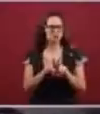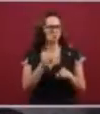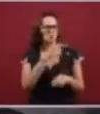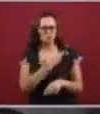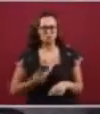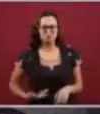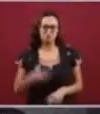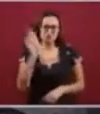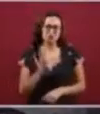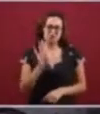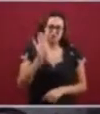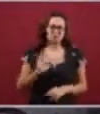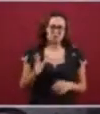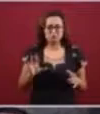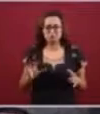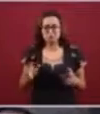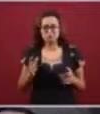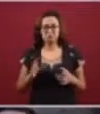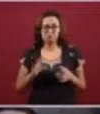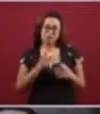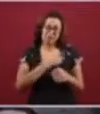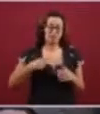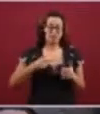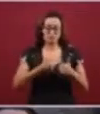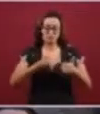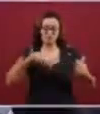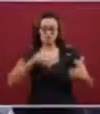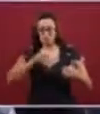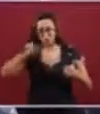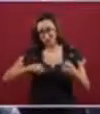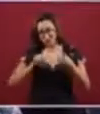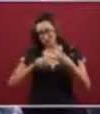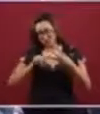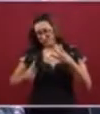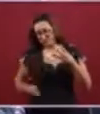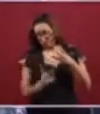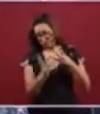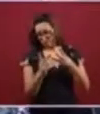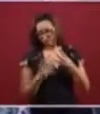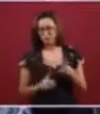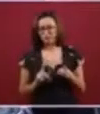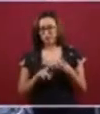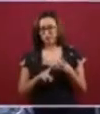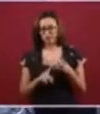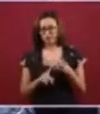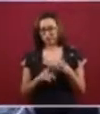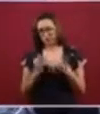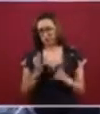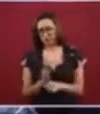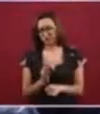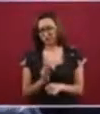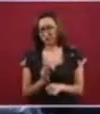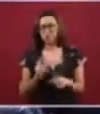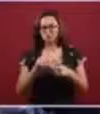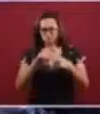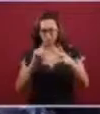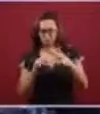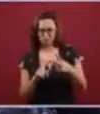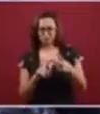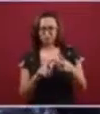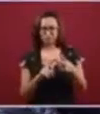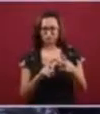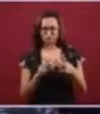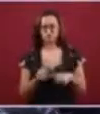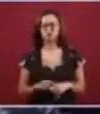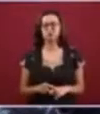presidente, entonces me parece que tendría que deslindarse de eso. Y tengo una pregunta adicional. Pues si quieres, hazla. No, espero que responda,